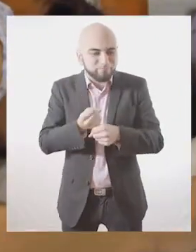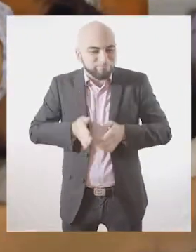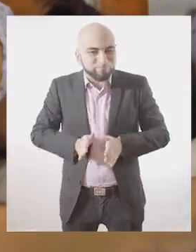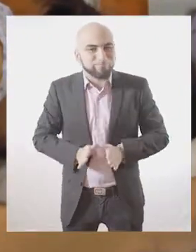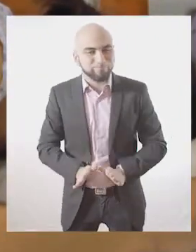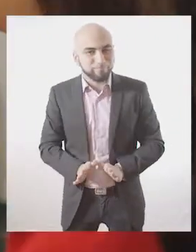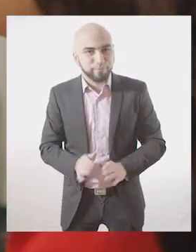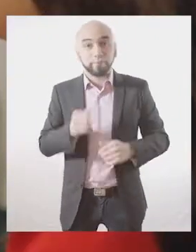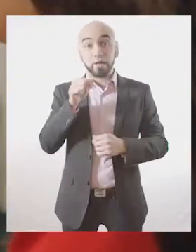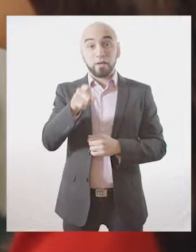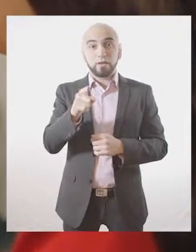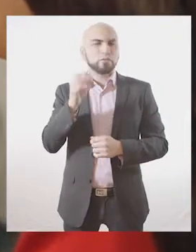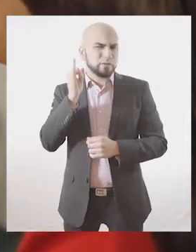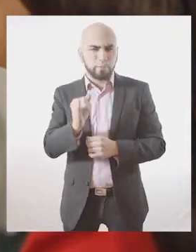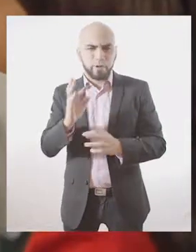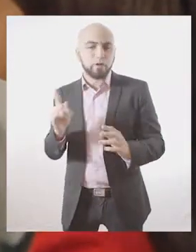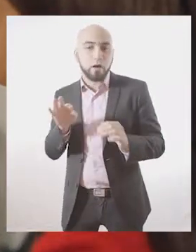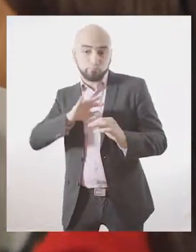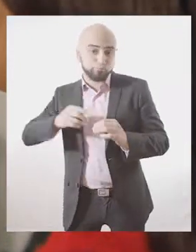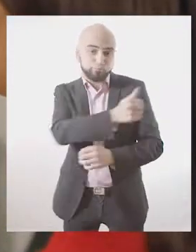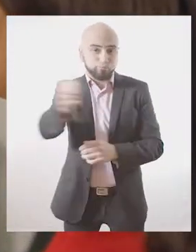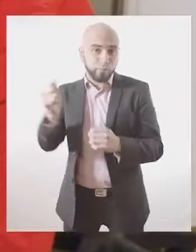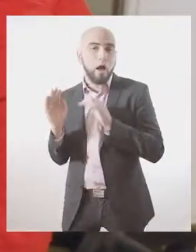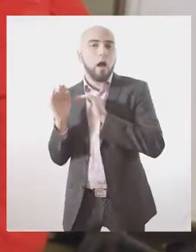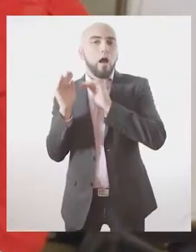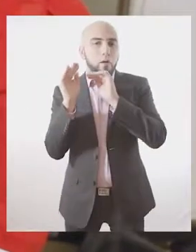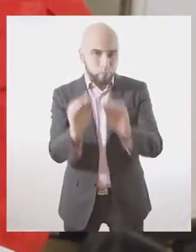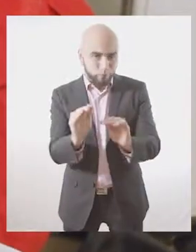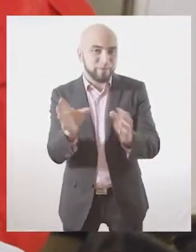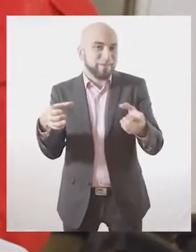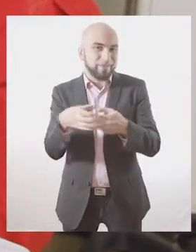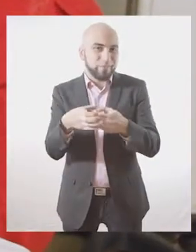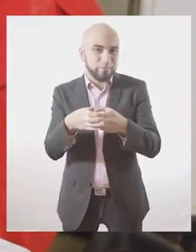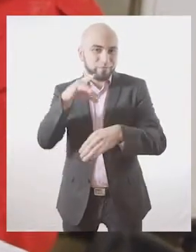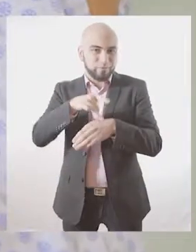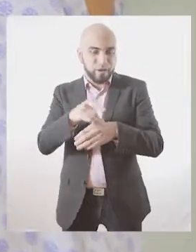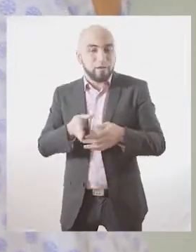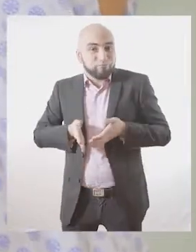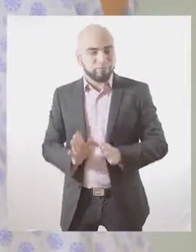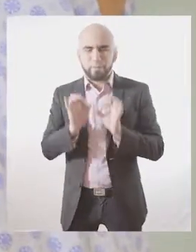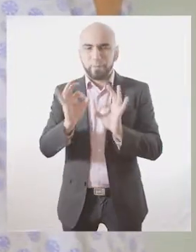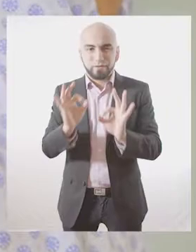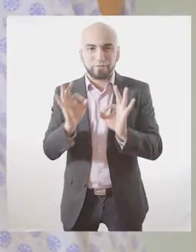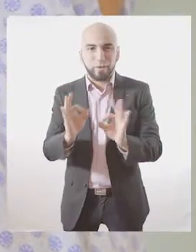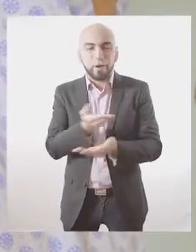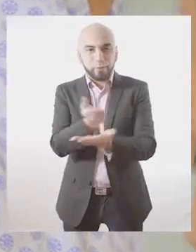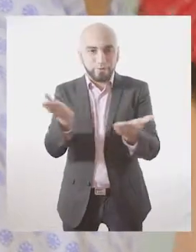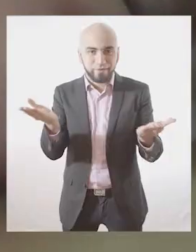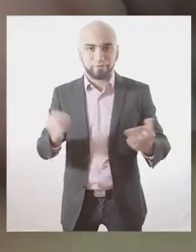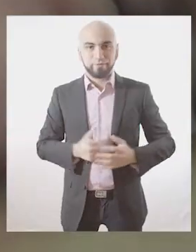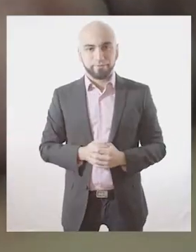de parto. Siempre estarás bien apoyada por el equipo de salud para que el nacimiento sea un momento especial e íntimo para